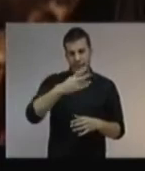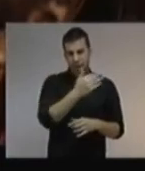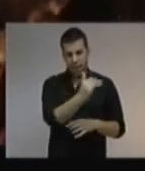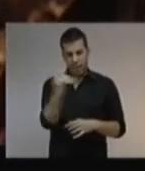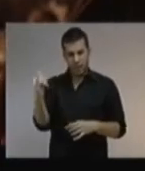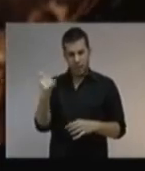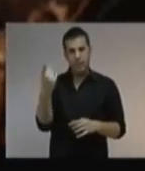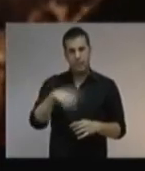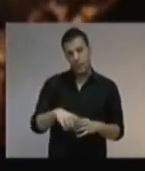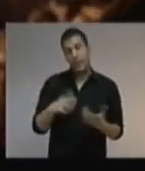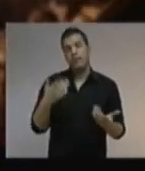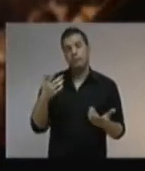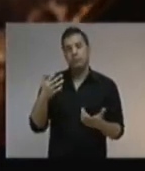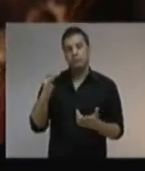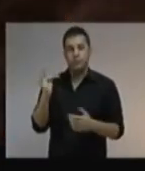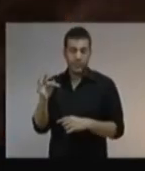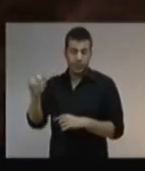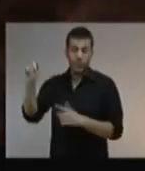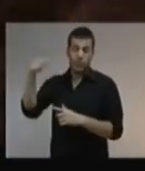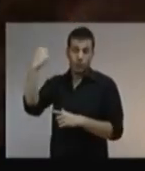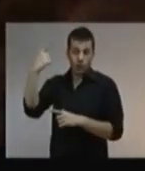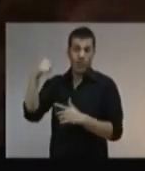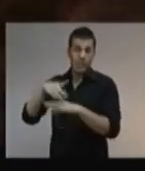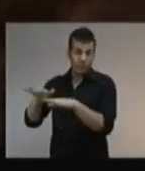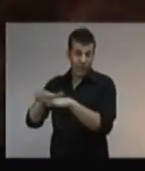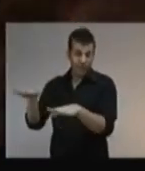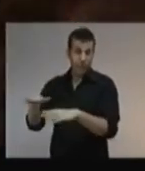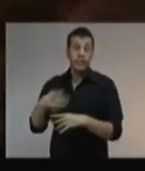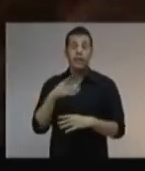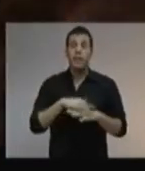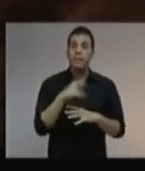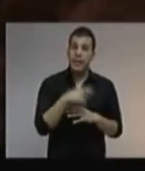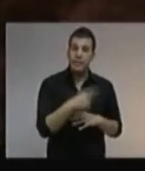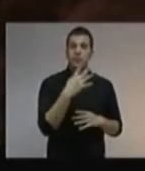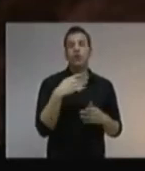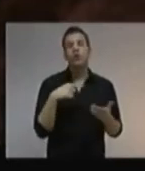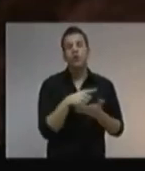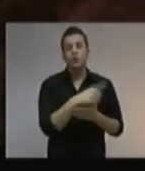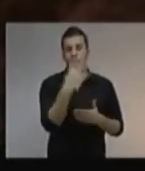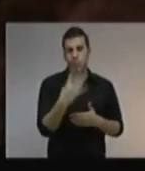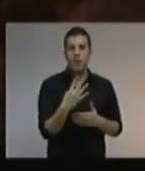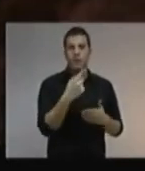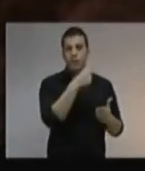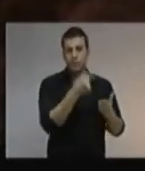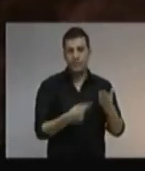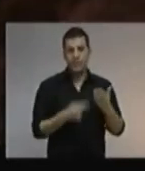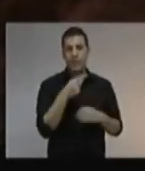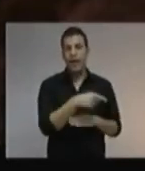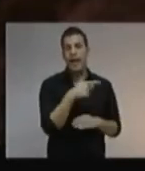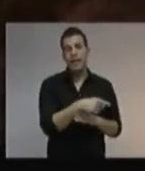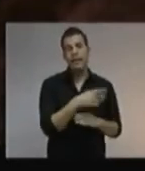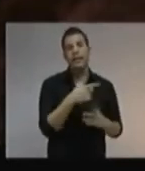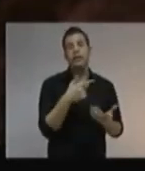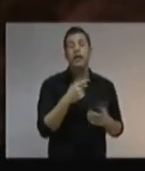isla, además del ya conocido Sol y Playa. Para eso hemos diseñado 4 grandes rutas turísticas. Una de ellas es la ruta Arqueológica Norte,